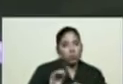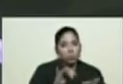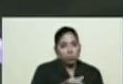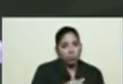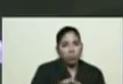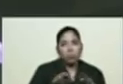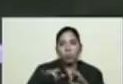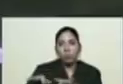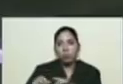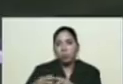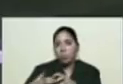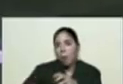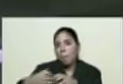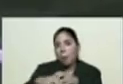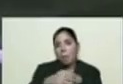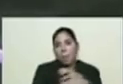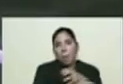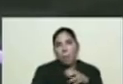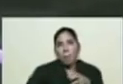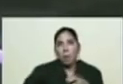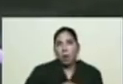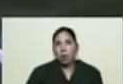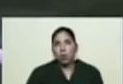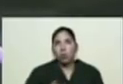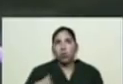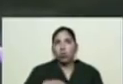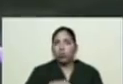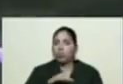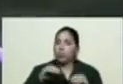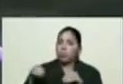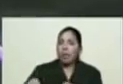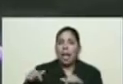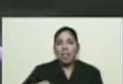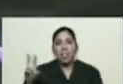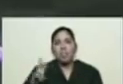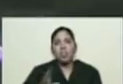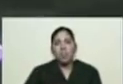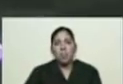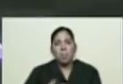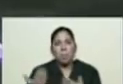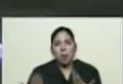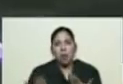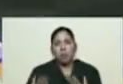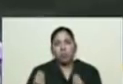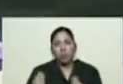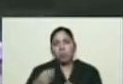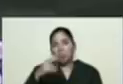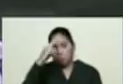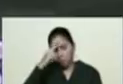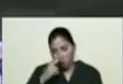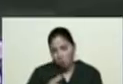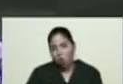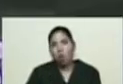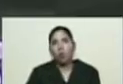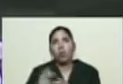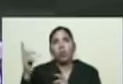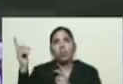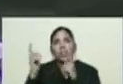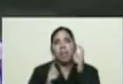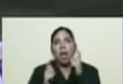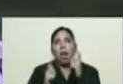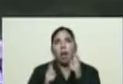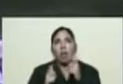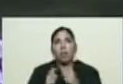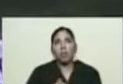que nosotros hemos venido a rendir un fuerte homenaje a nuestro querido comandante Hugo Chávez Frías, que